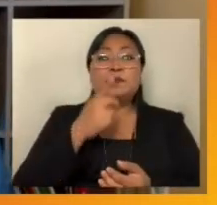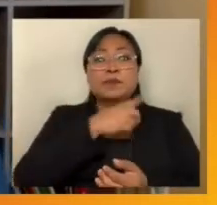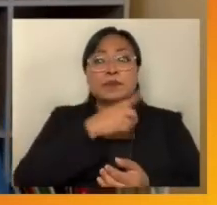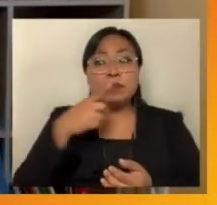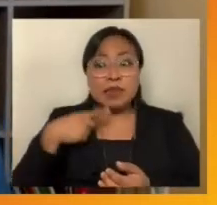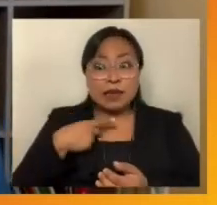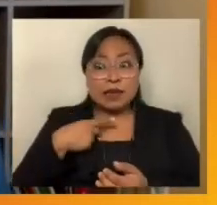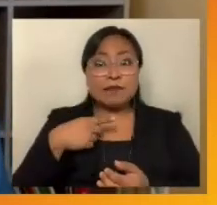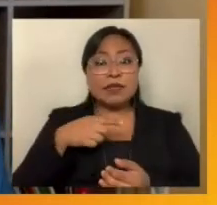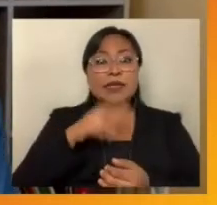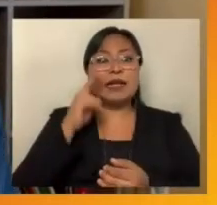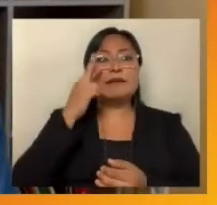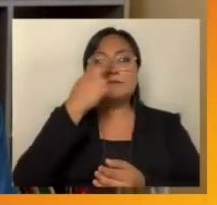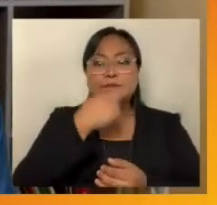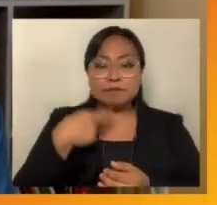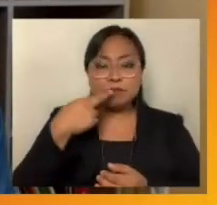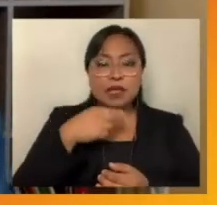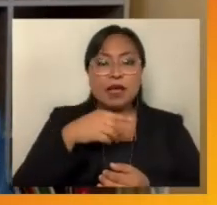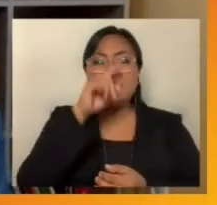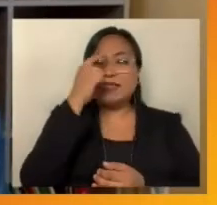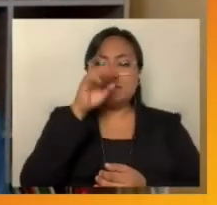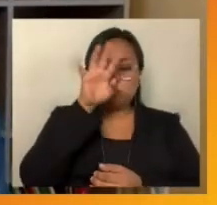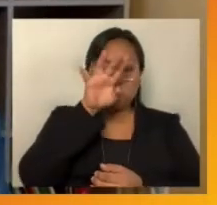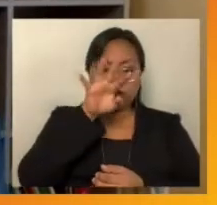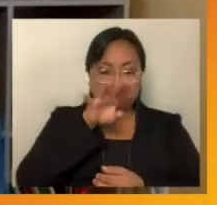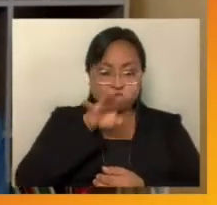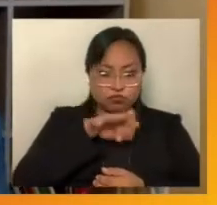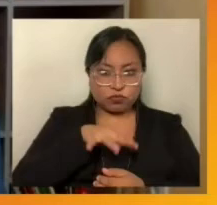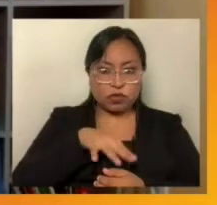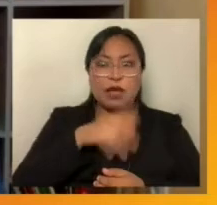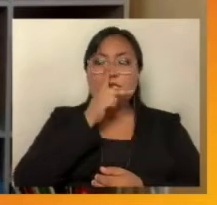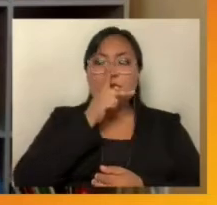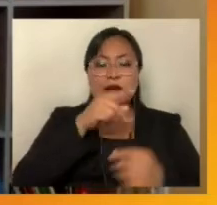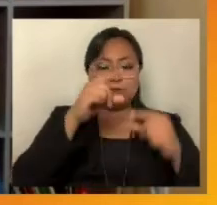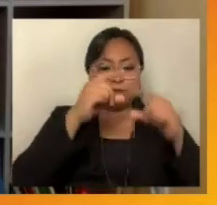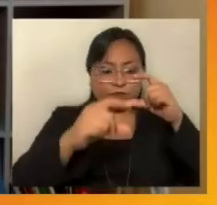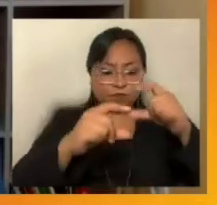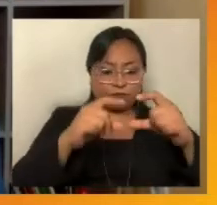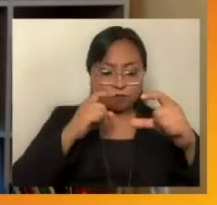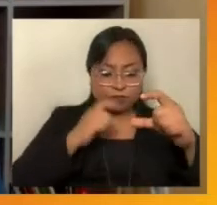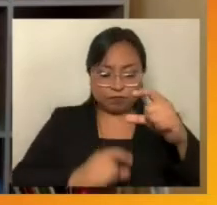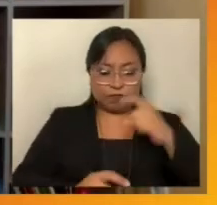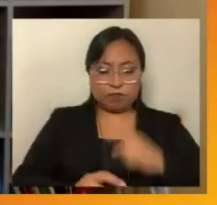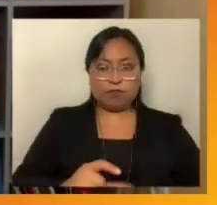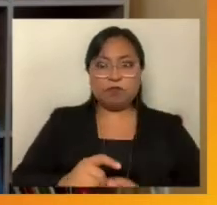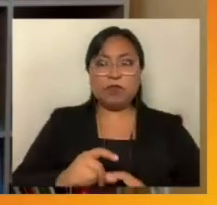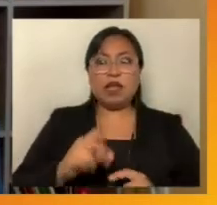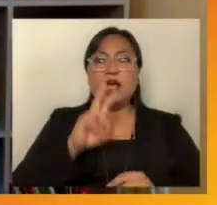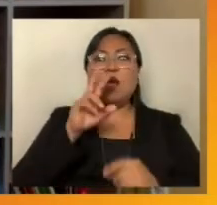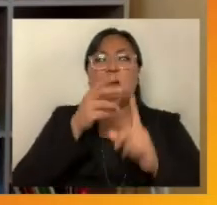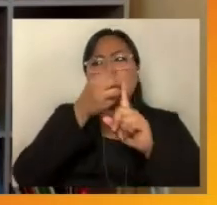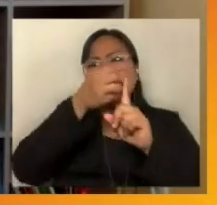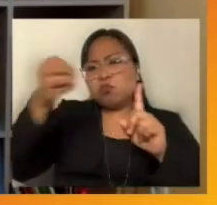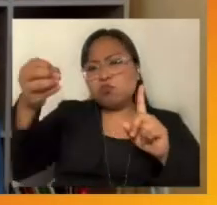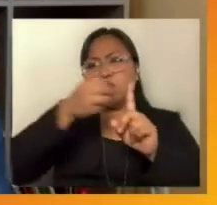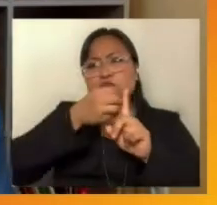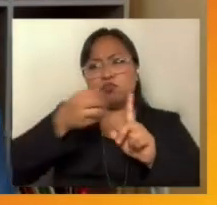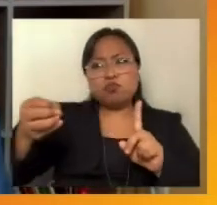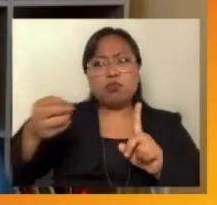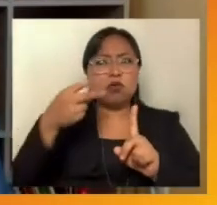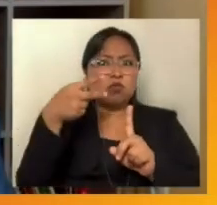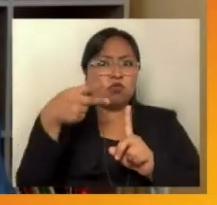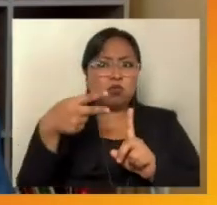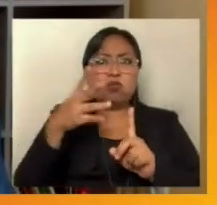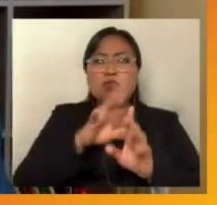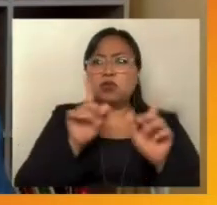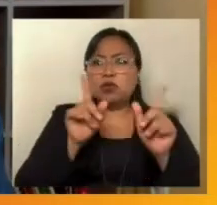que poder escanear. Párrafos cortos de una o dos líneas, entre párrafos dejas un espacio